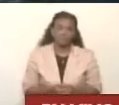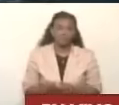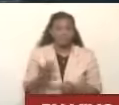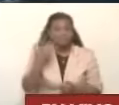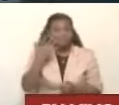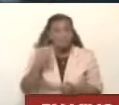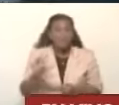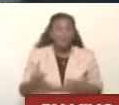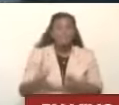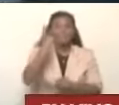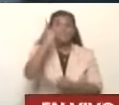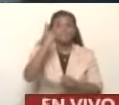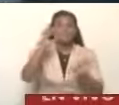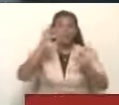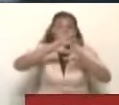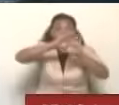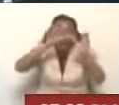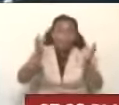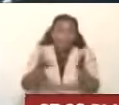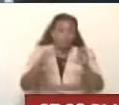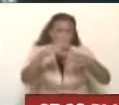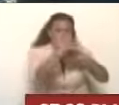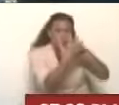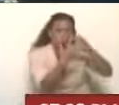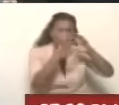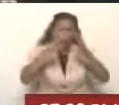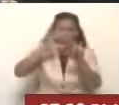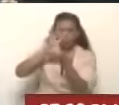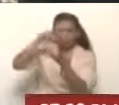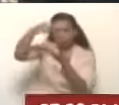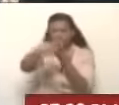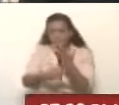Quizás es la primera superpotencia de una nueva época.